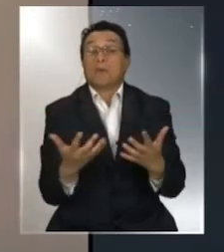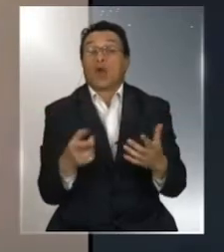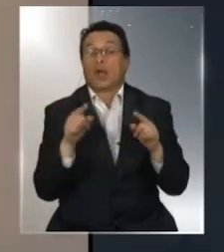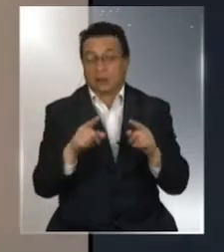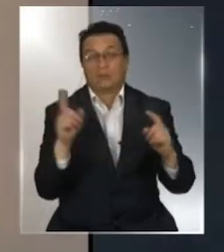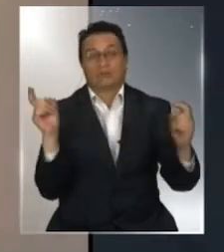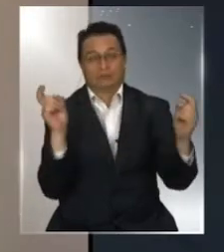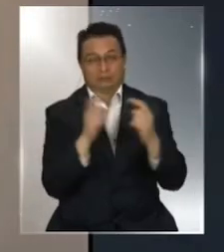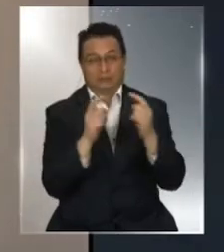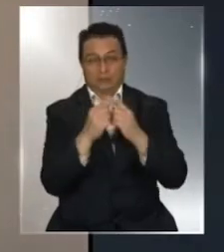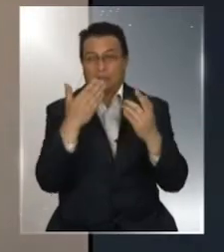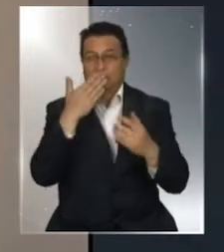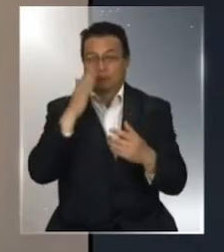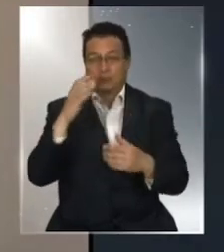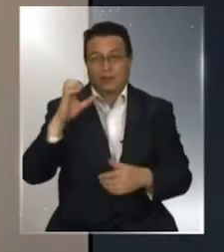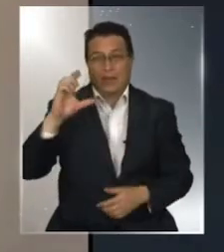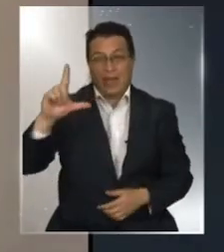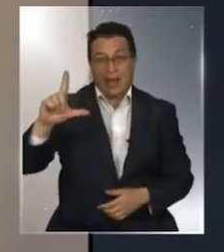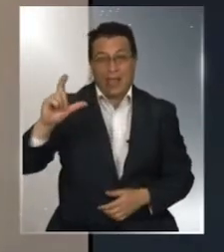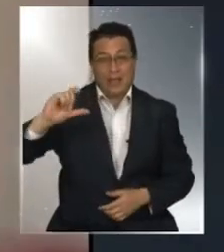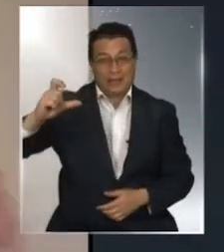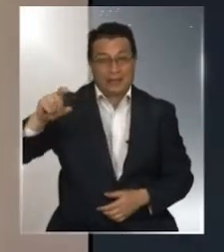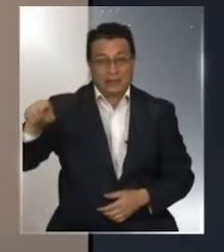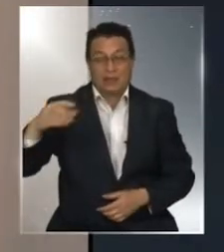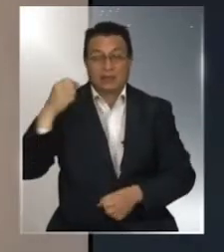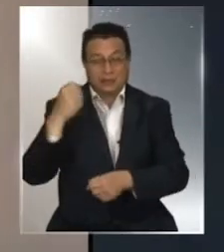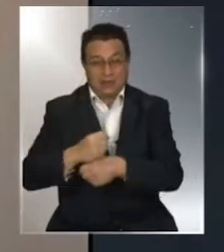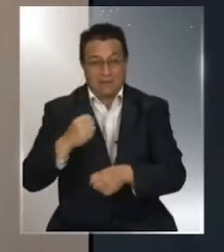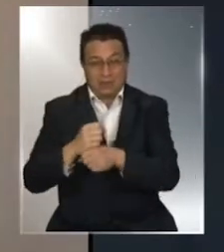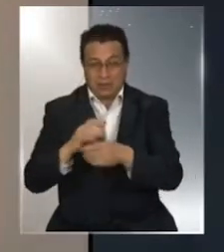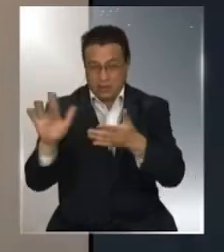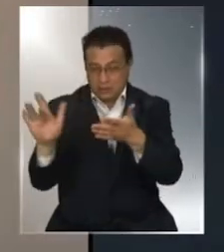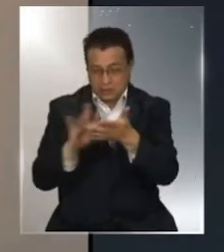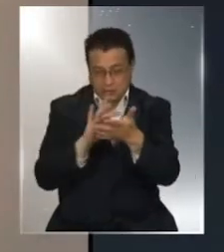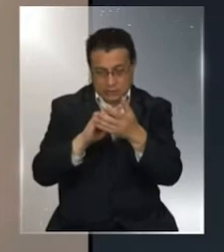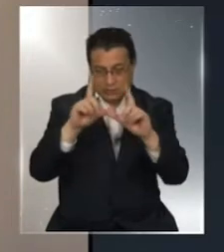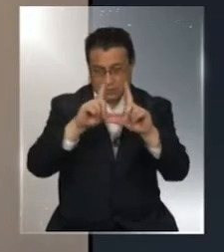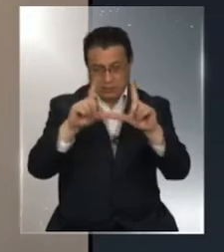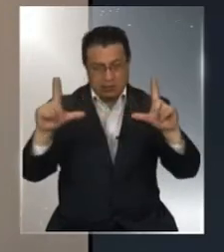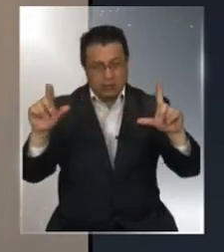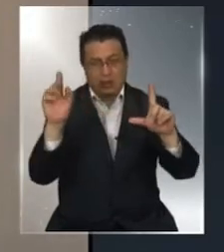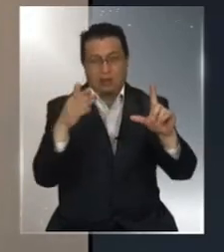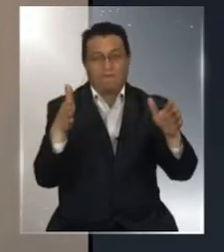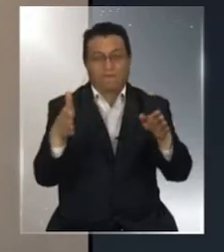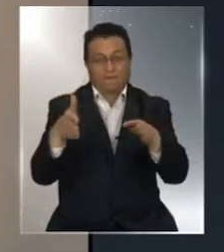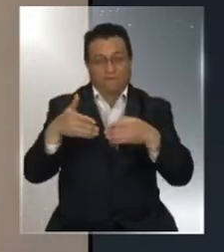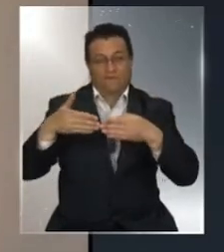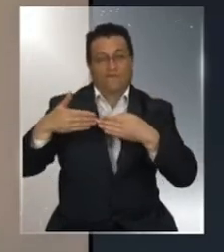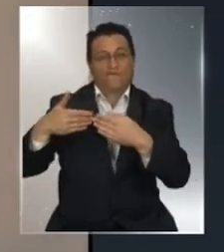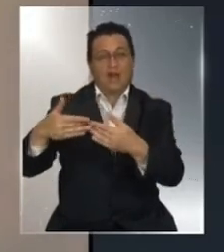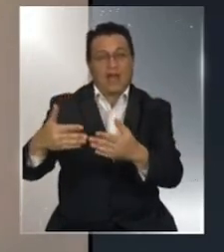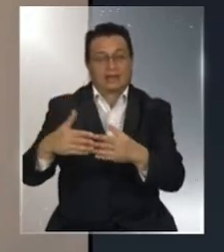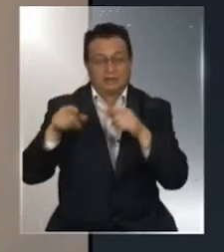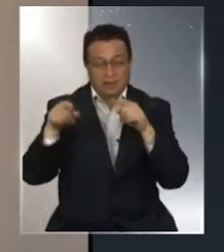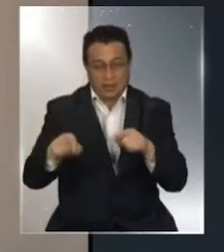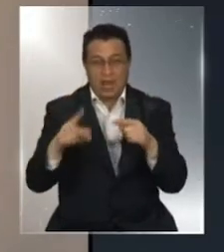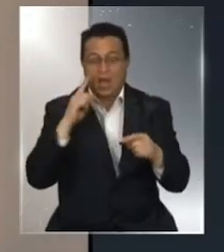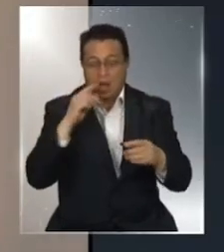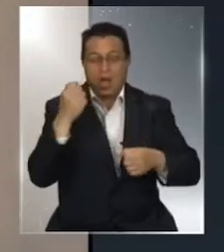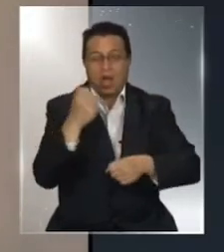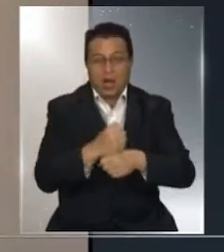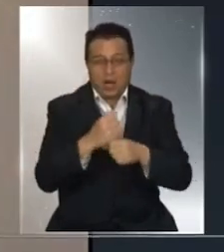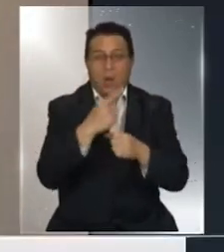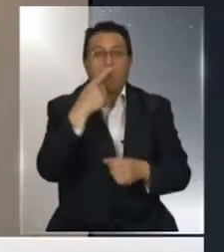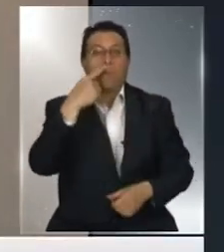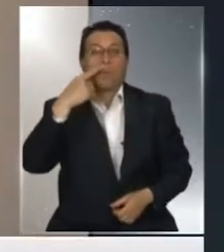gigante tecnológico LG para trabajar sobre sus pantallas OLED flexibles, este tipo de prototipos.